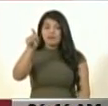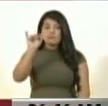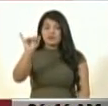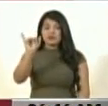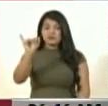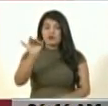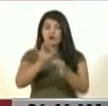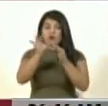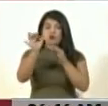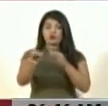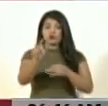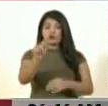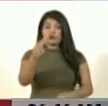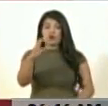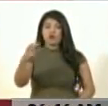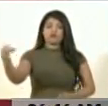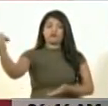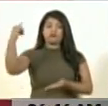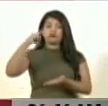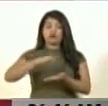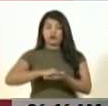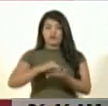desde Estocolmo una nueva carga